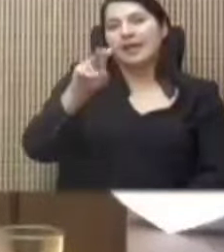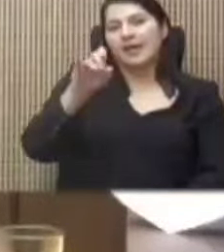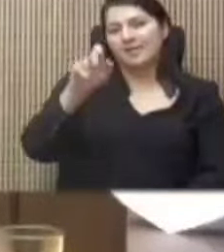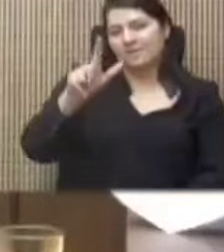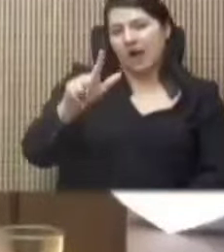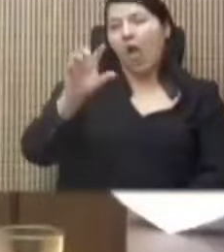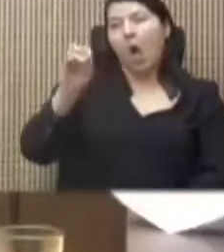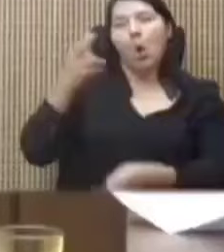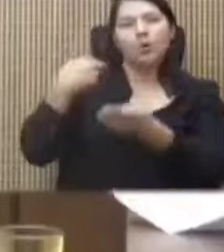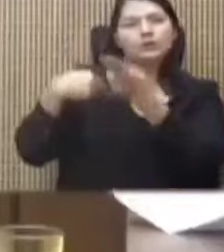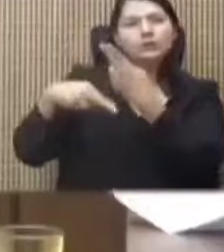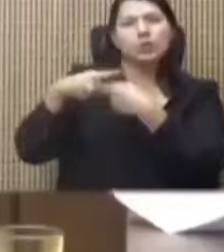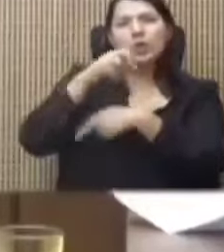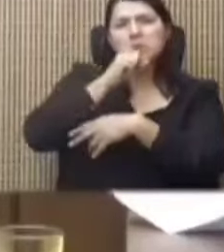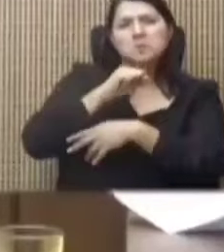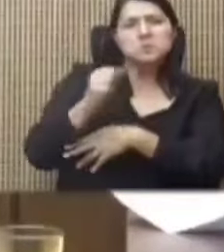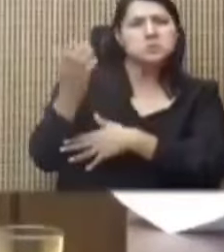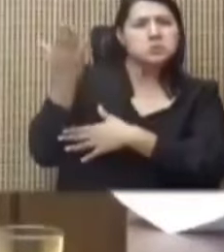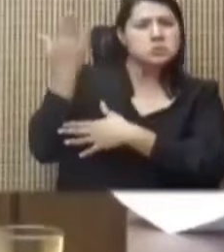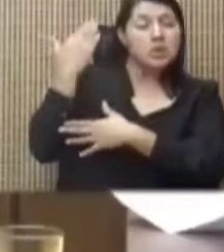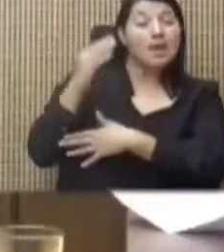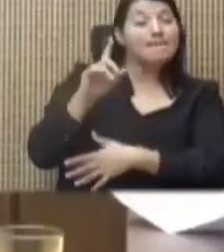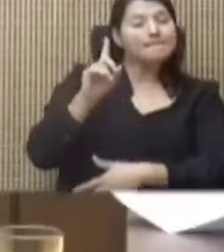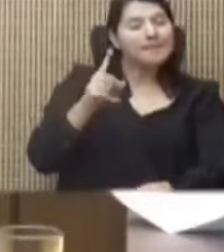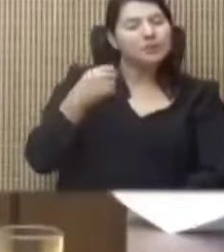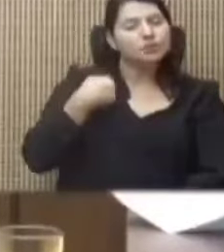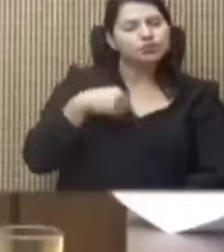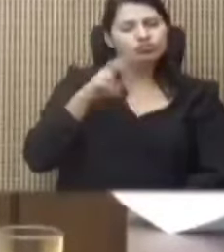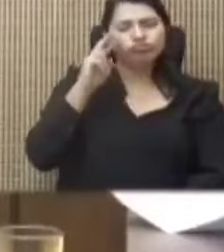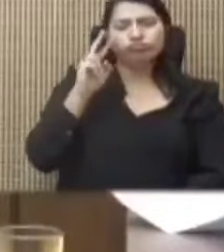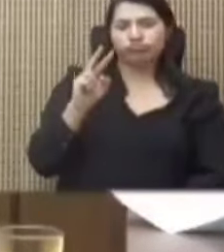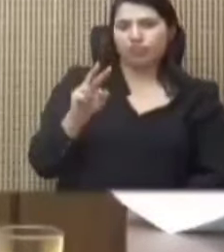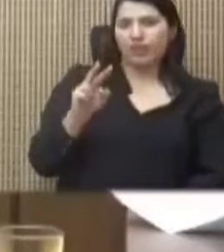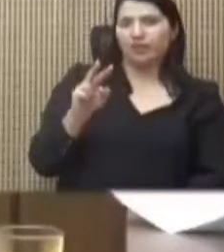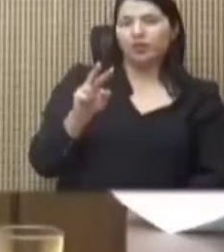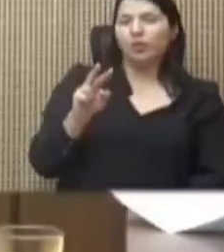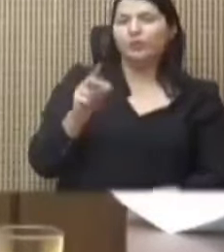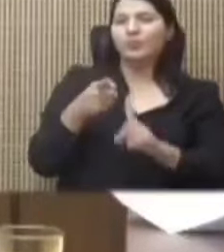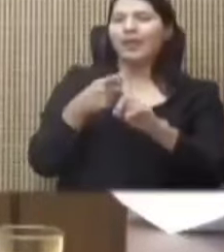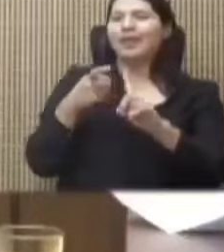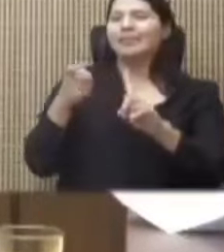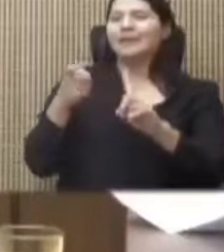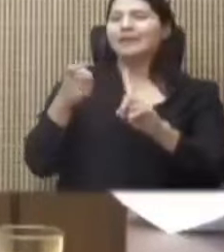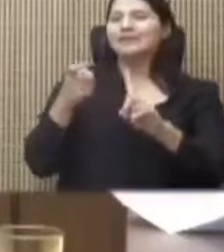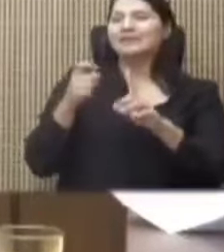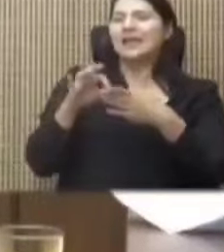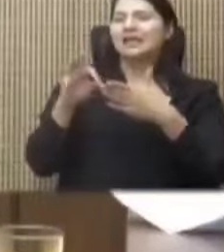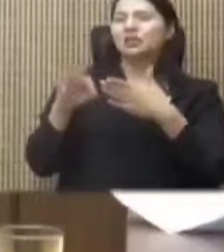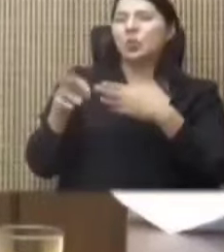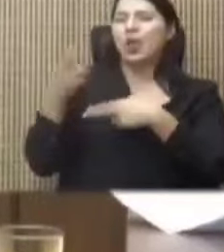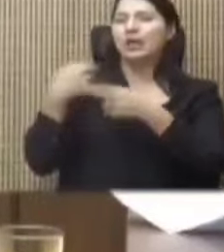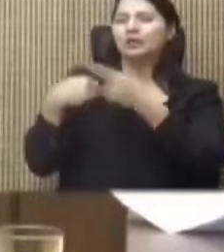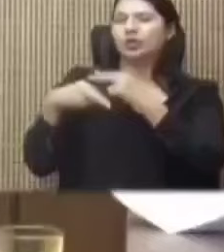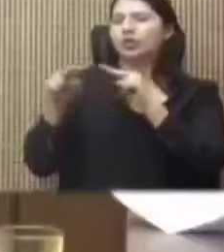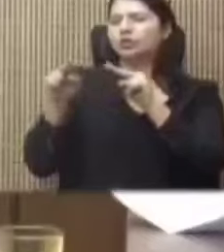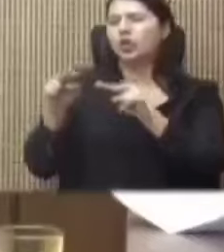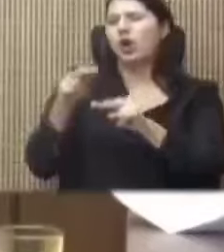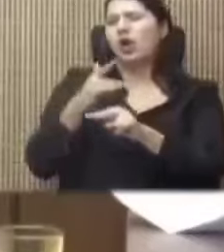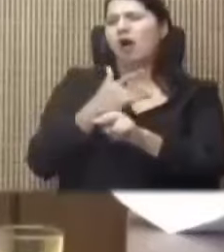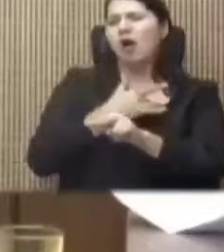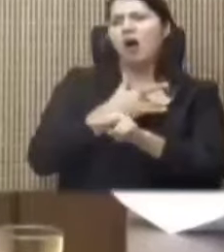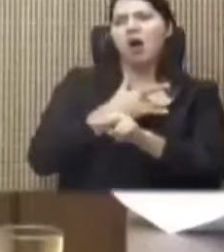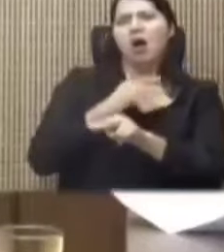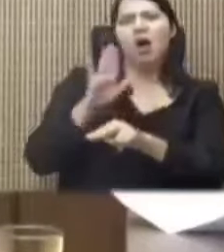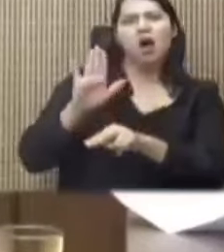viendo el enfoque que tenían en ese momento desde la escuela de historia, me enamoré de lo que estaban haciendo. De lo que